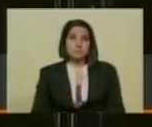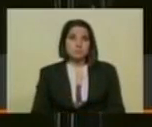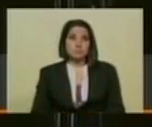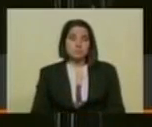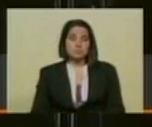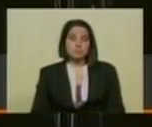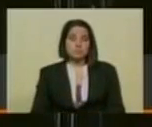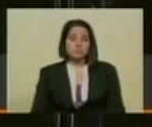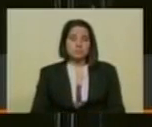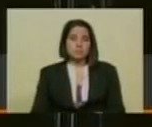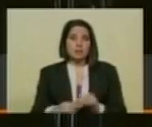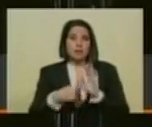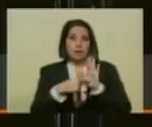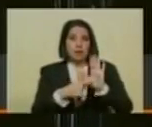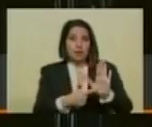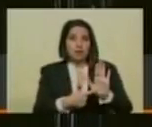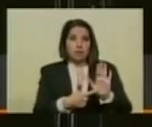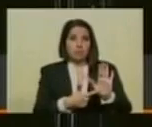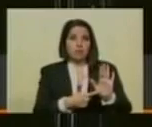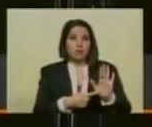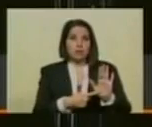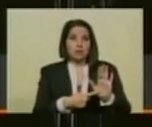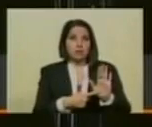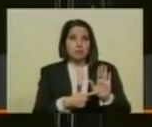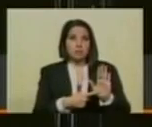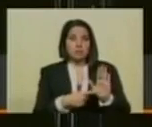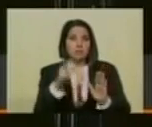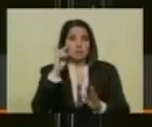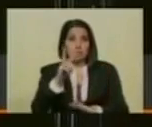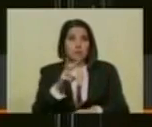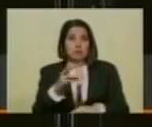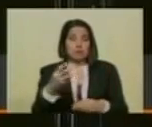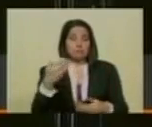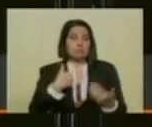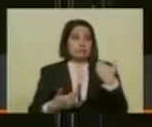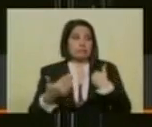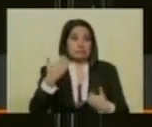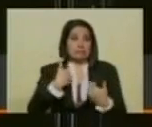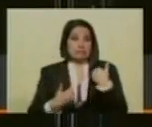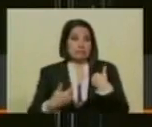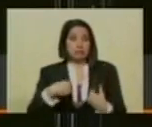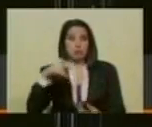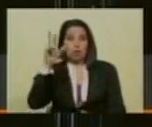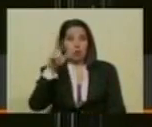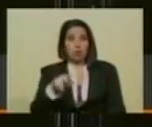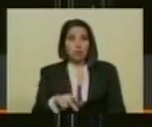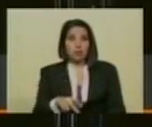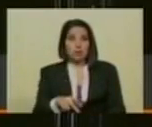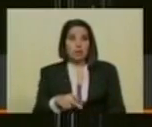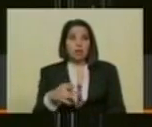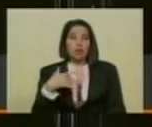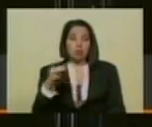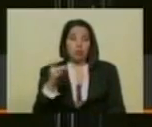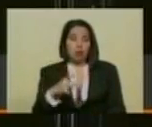Hay que ver lo que enfrentamos. El martirio diario, el dolor diario.